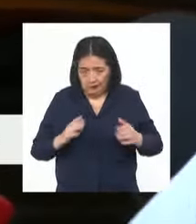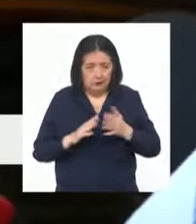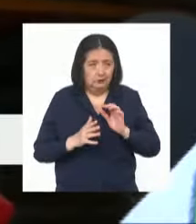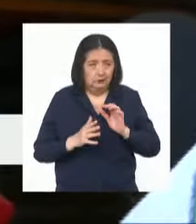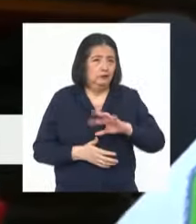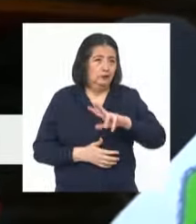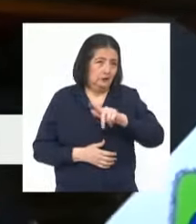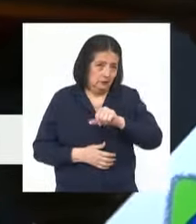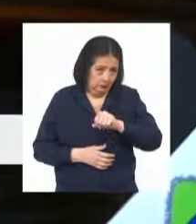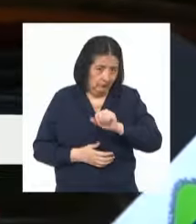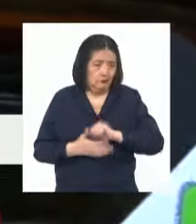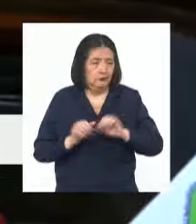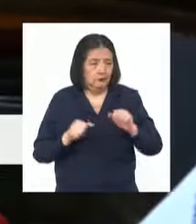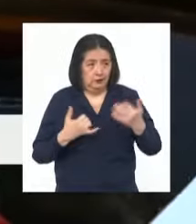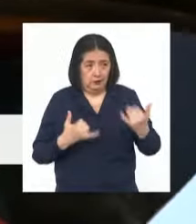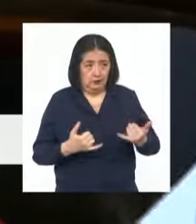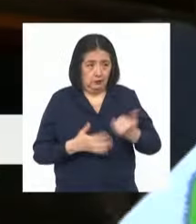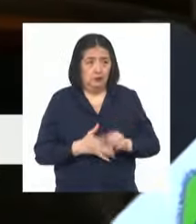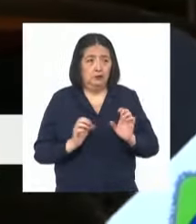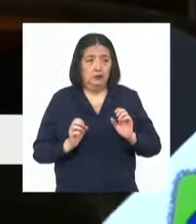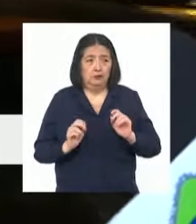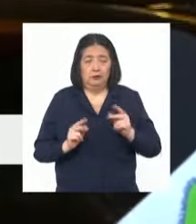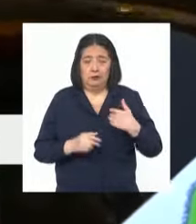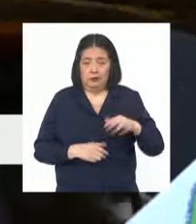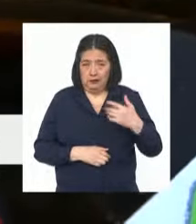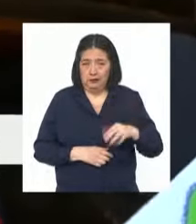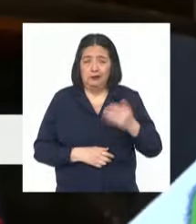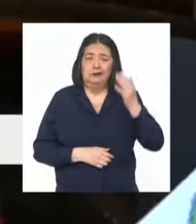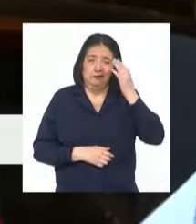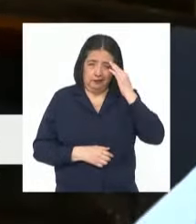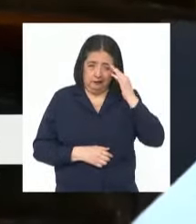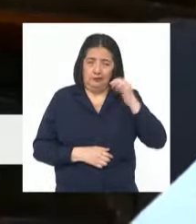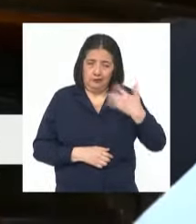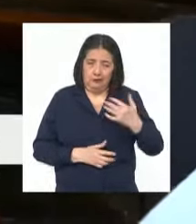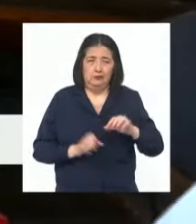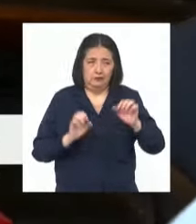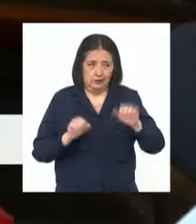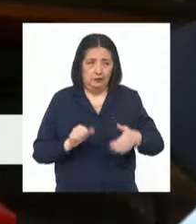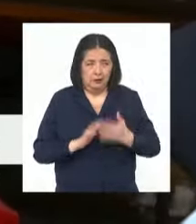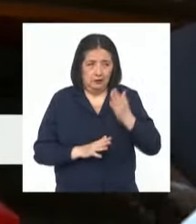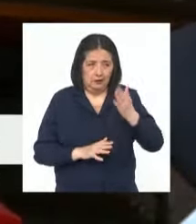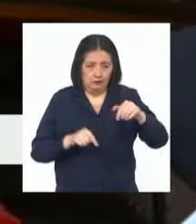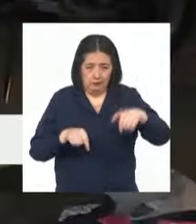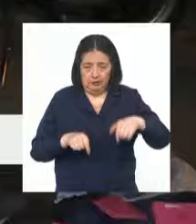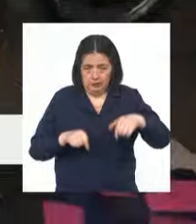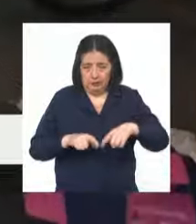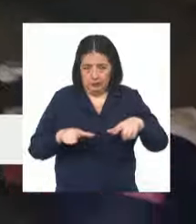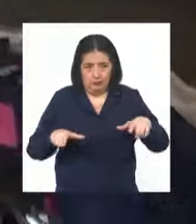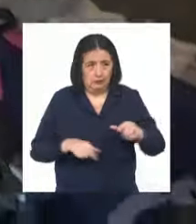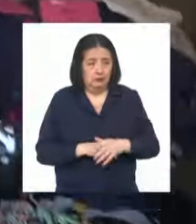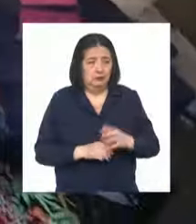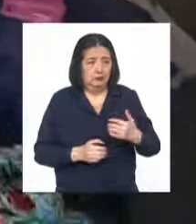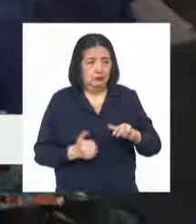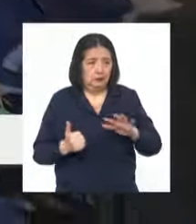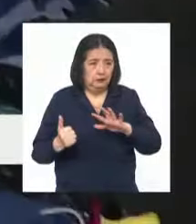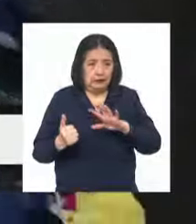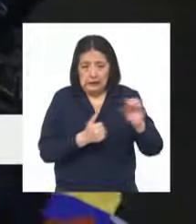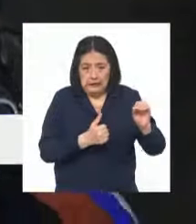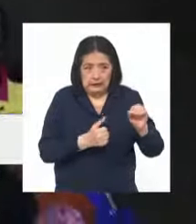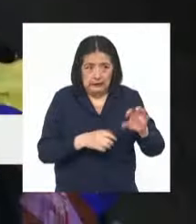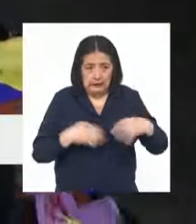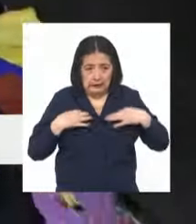sus latrocinios. Y en esta oportunidad teníamos alta probabilidad que se desplazarían por esta avenida. Más de 600